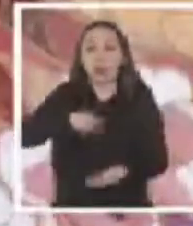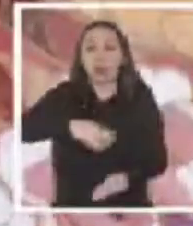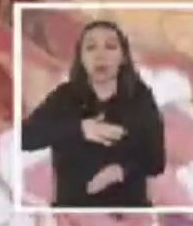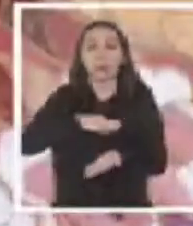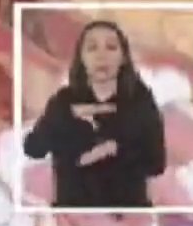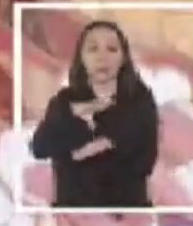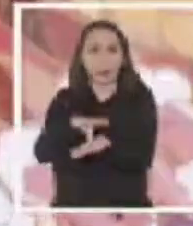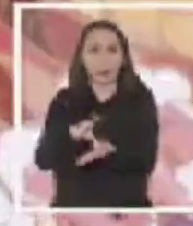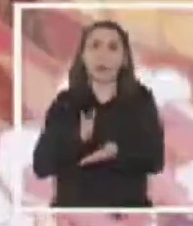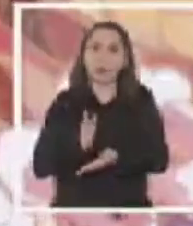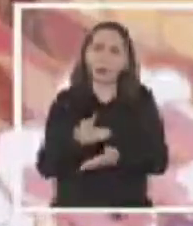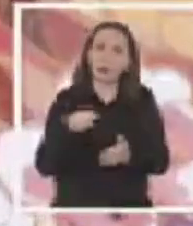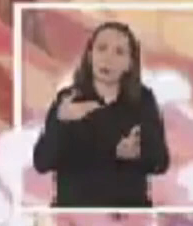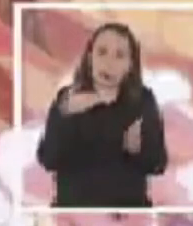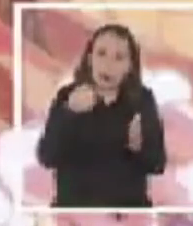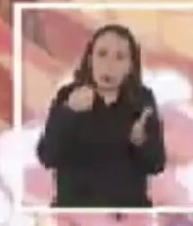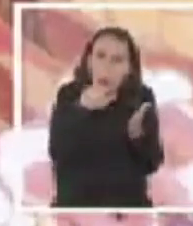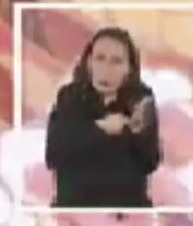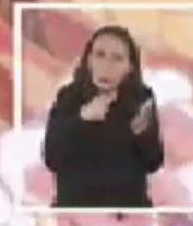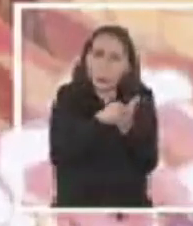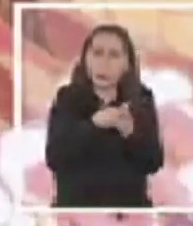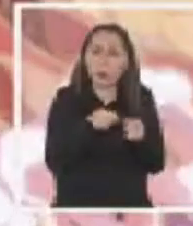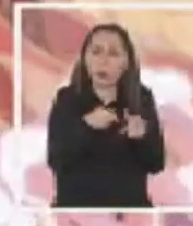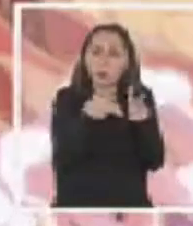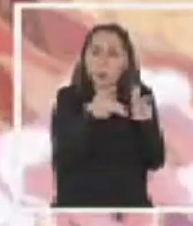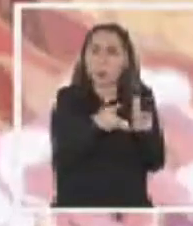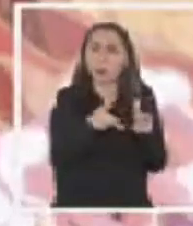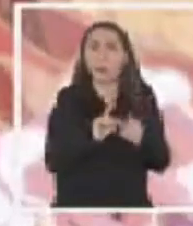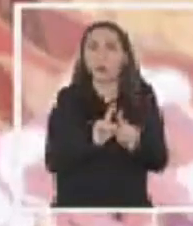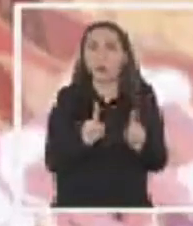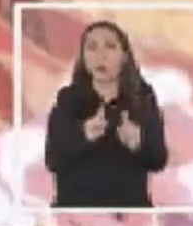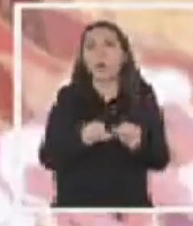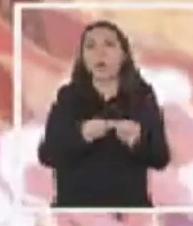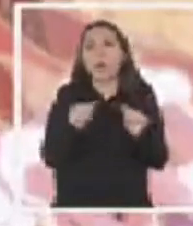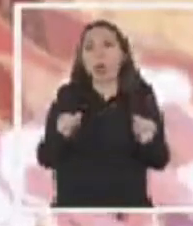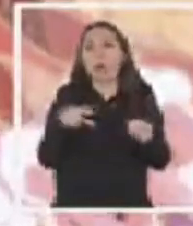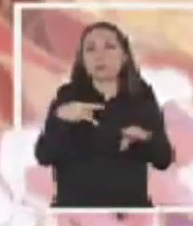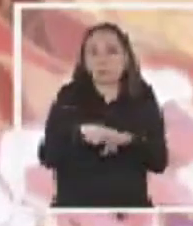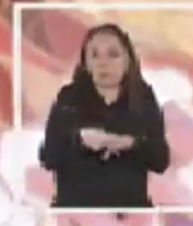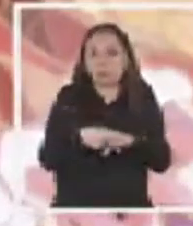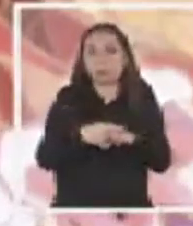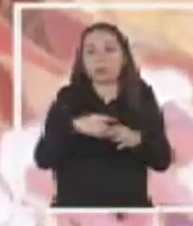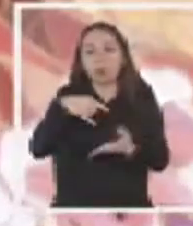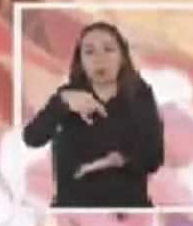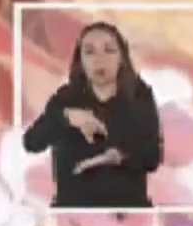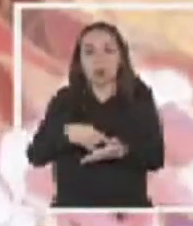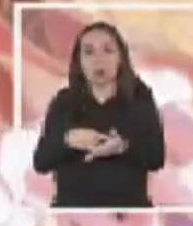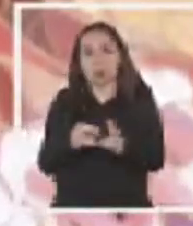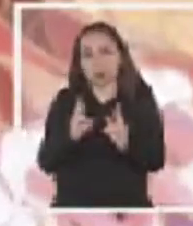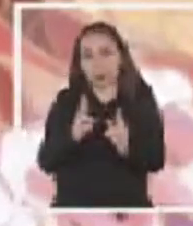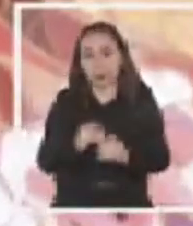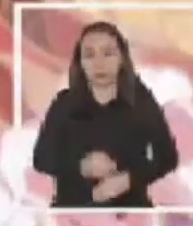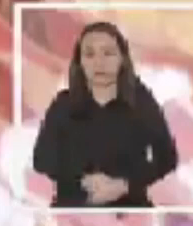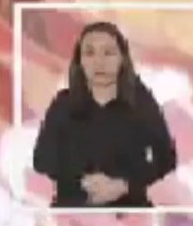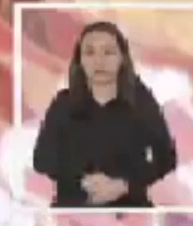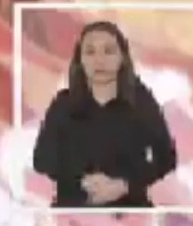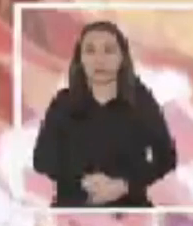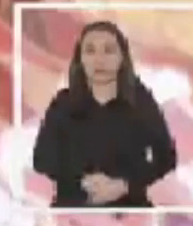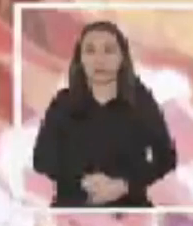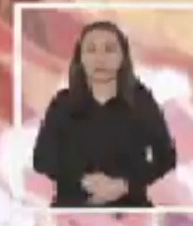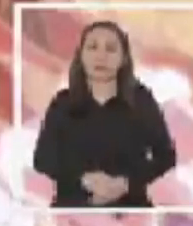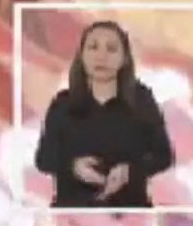país Así que vamos a seguir insistiendo con eso y espero que no tengamos más contratiempos en el congreso al respecto ahora